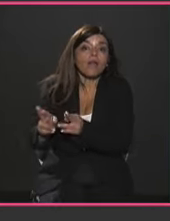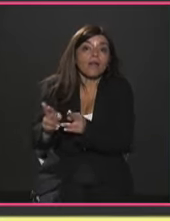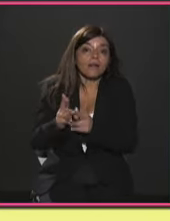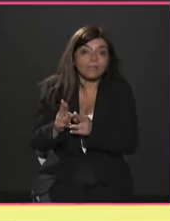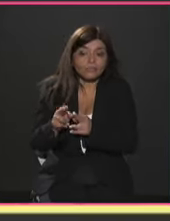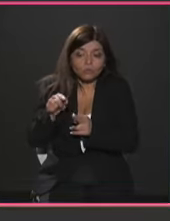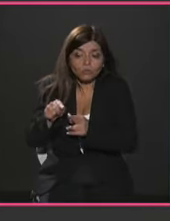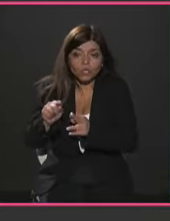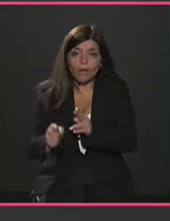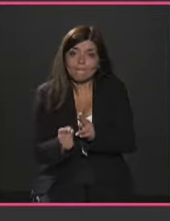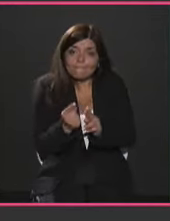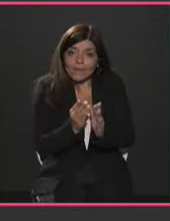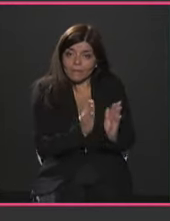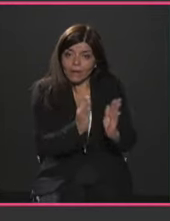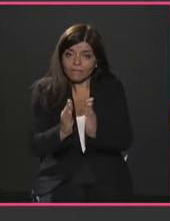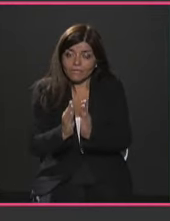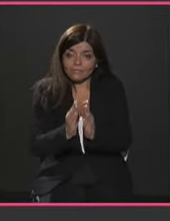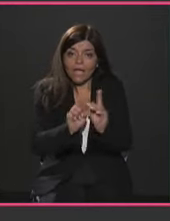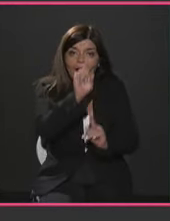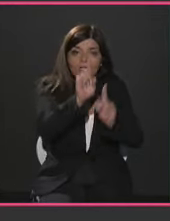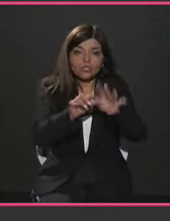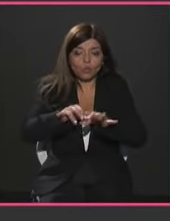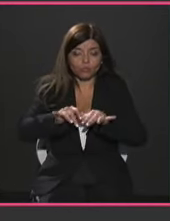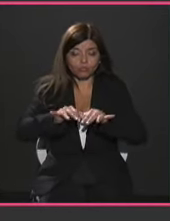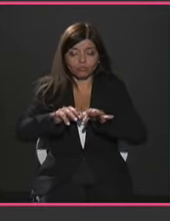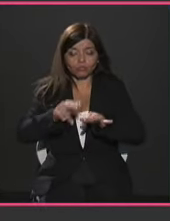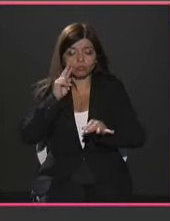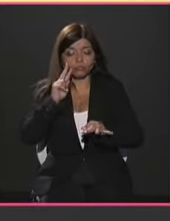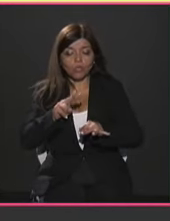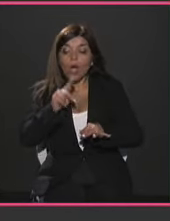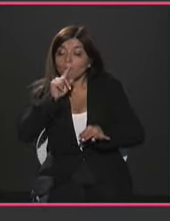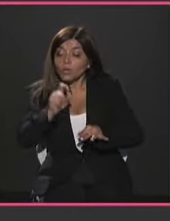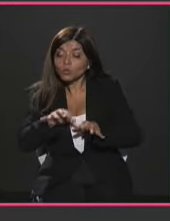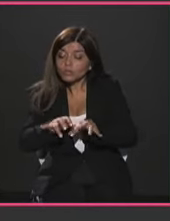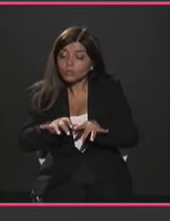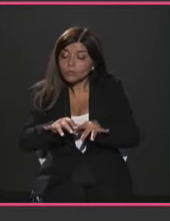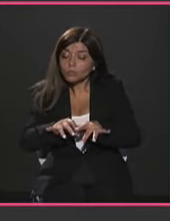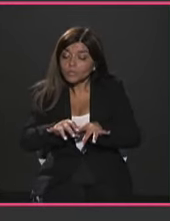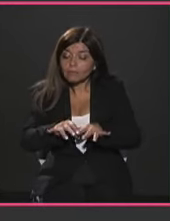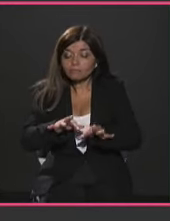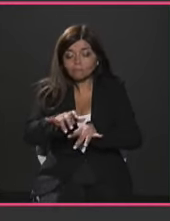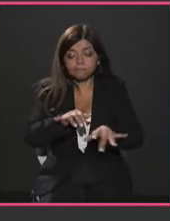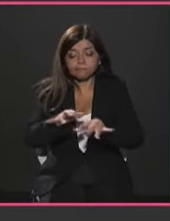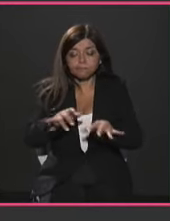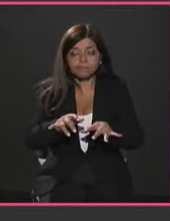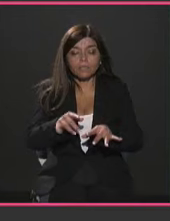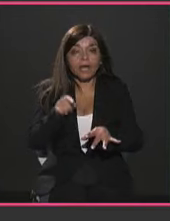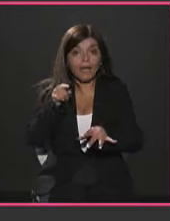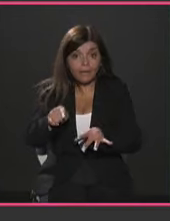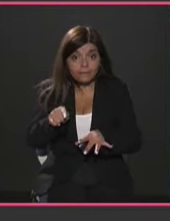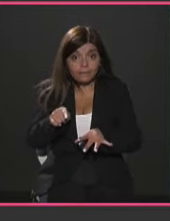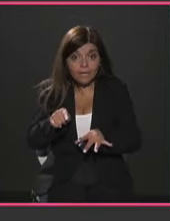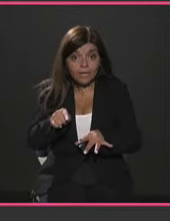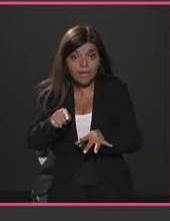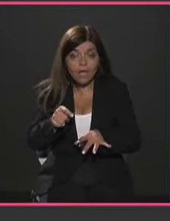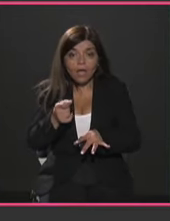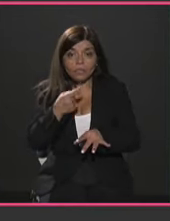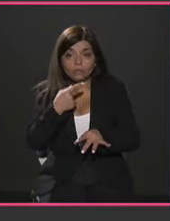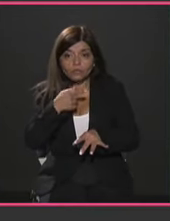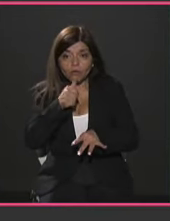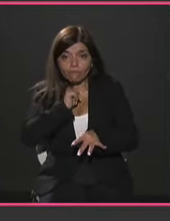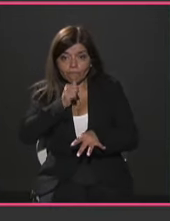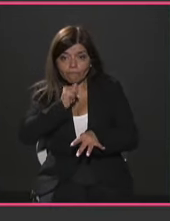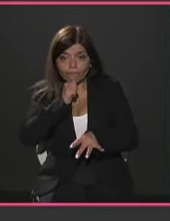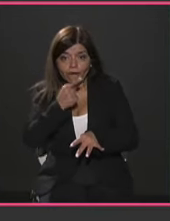este de esta primera fase es un algoritmo computacional al cual Nosotros le podemos preguntar le podemos preguntar si tal o cual compuesto que no ha sido probado